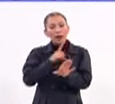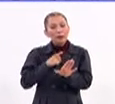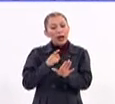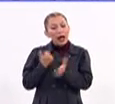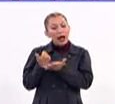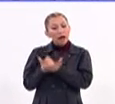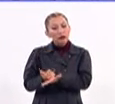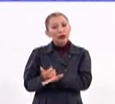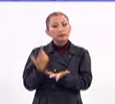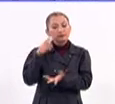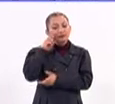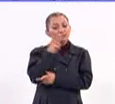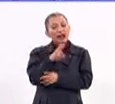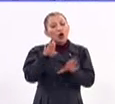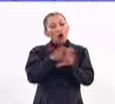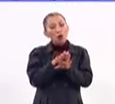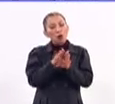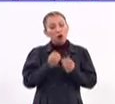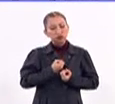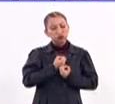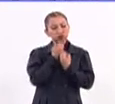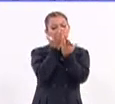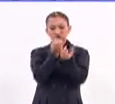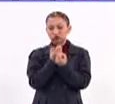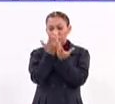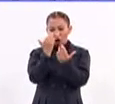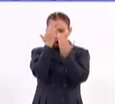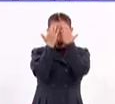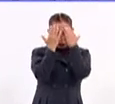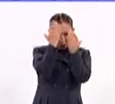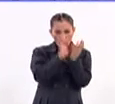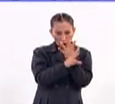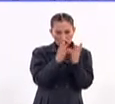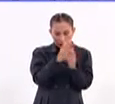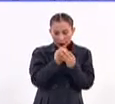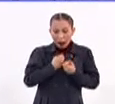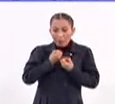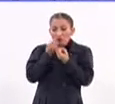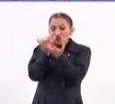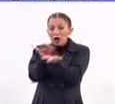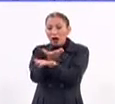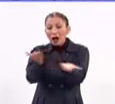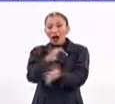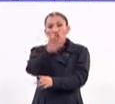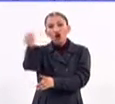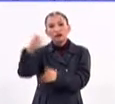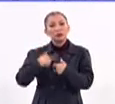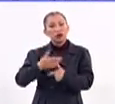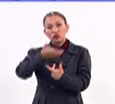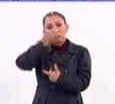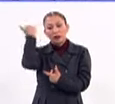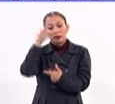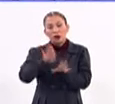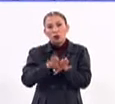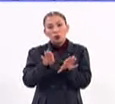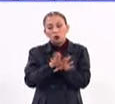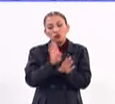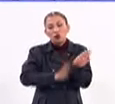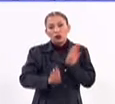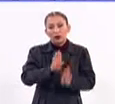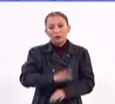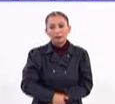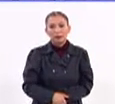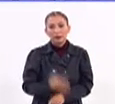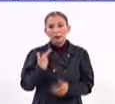hacerlo, ver cómo comunicamos nuestro conocimiento a gente que no tiene la misma preparación que